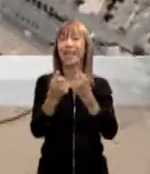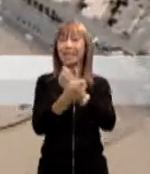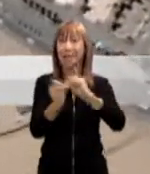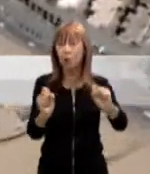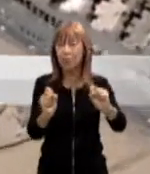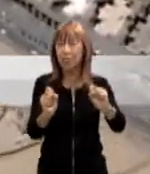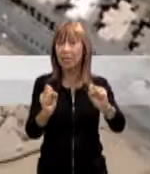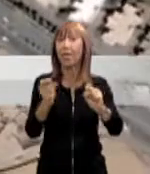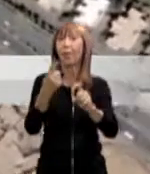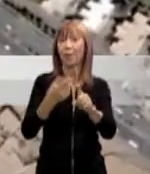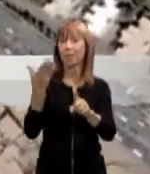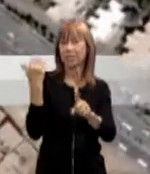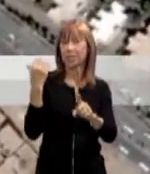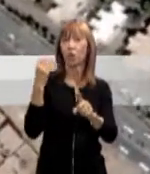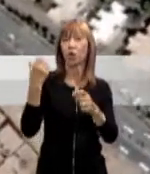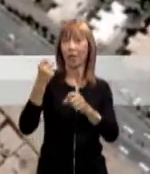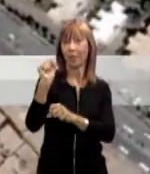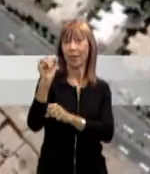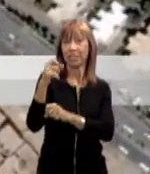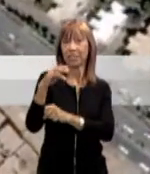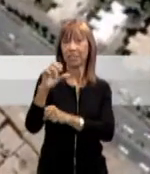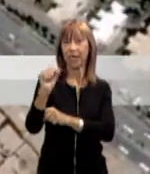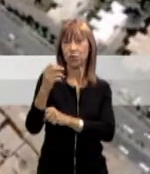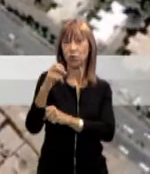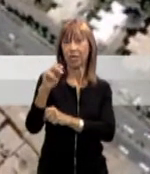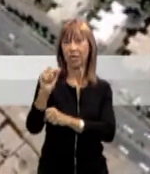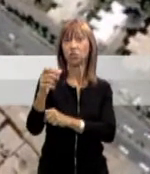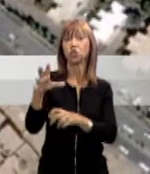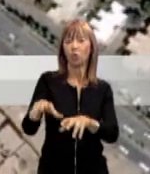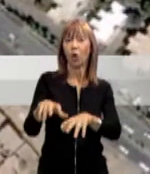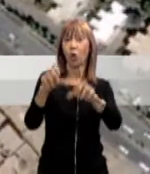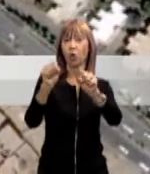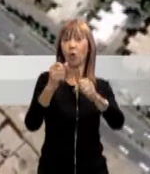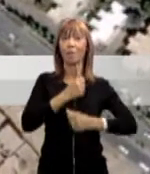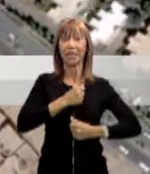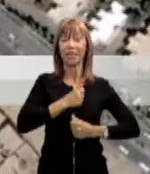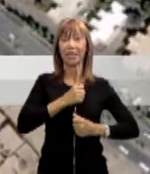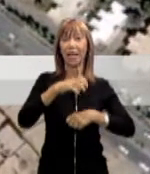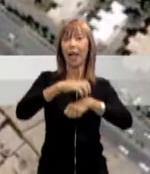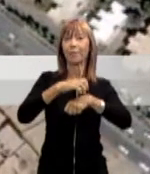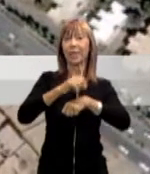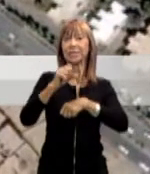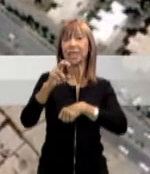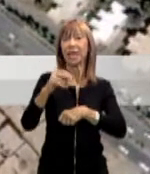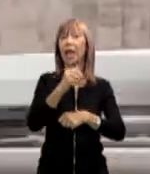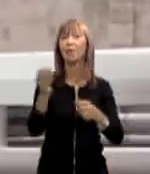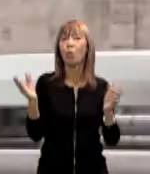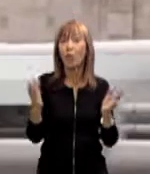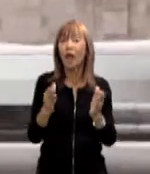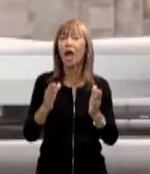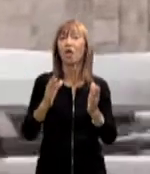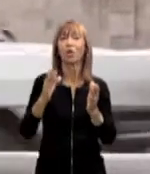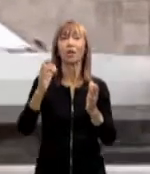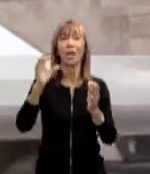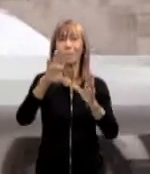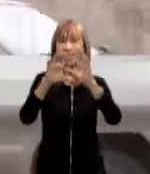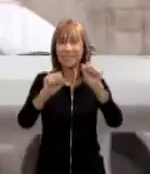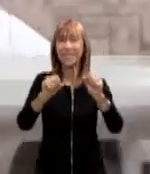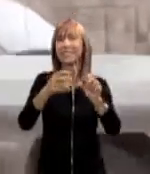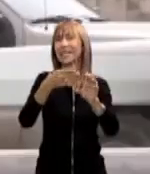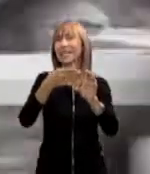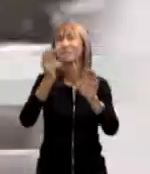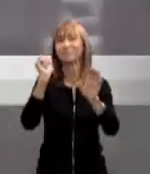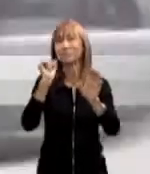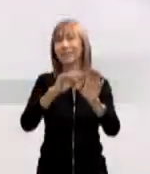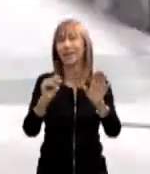seguridad. El mes pasado, rebeldes chiitas hutíes tomaron el control militar de la capital Sana y provocaron la caída del presidente aliado de